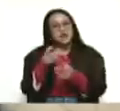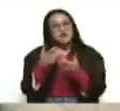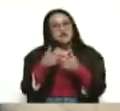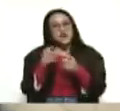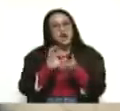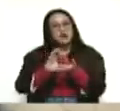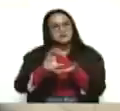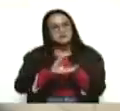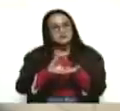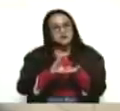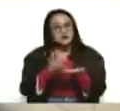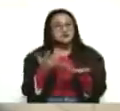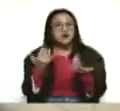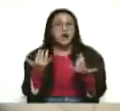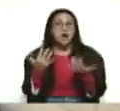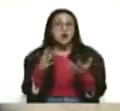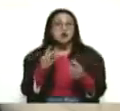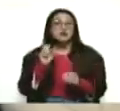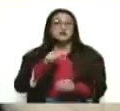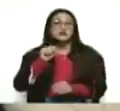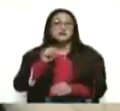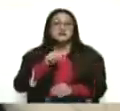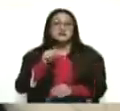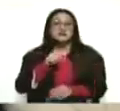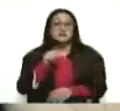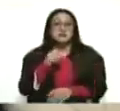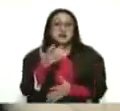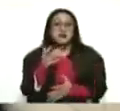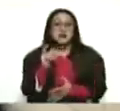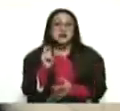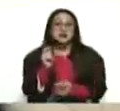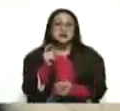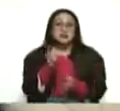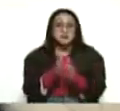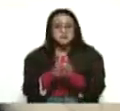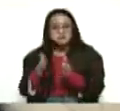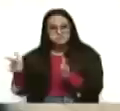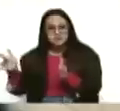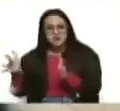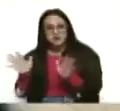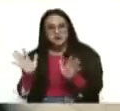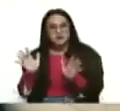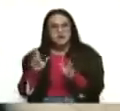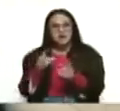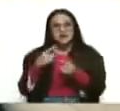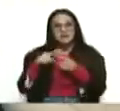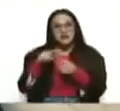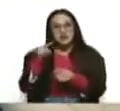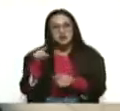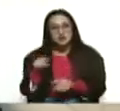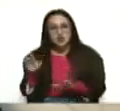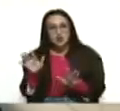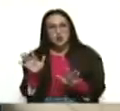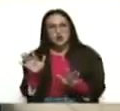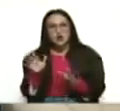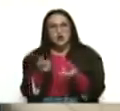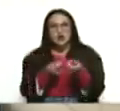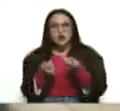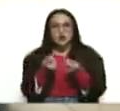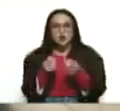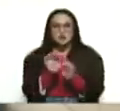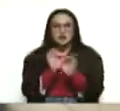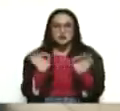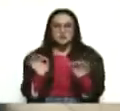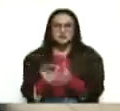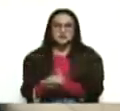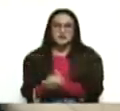entonces podría decirse, ah, bueno, nos conviene este tipo de exenciones en tales o cuales zonas que son zonas económicas